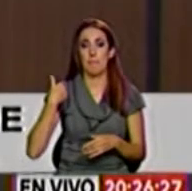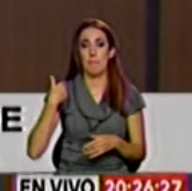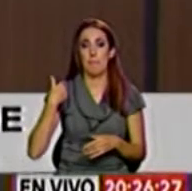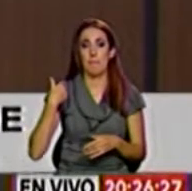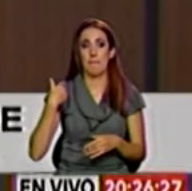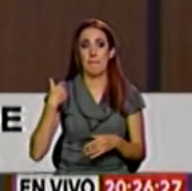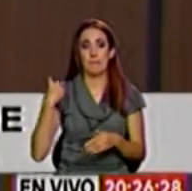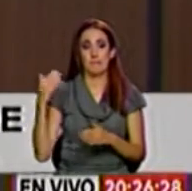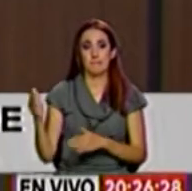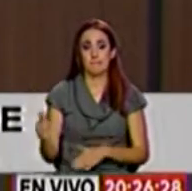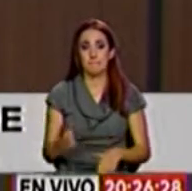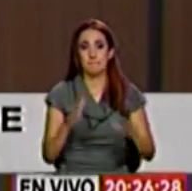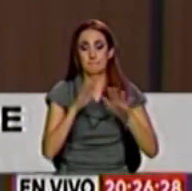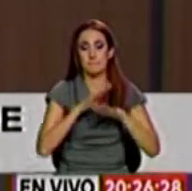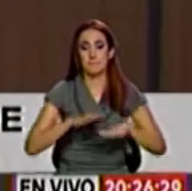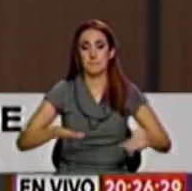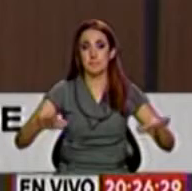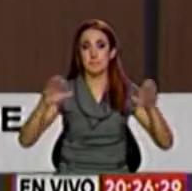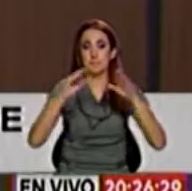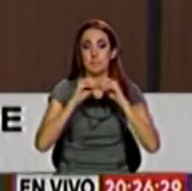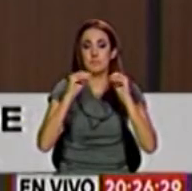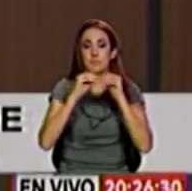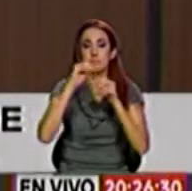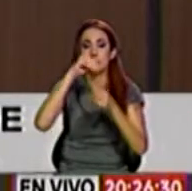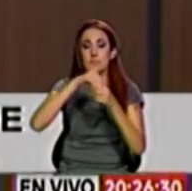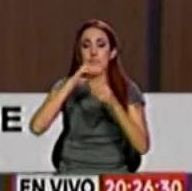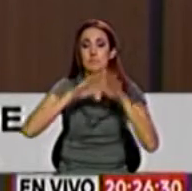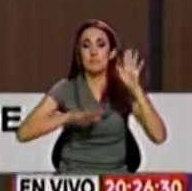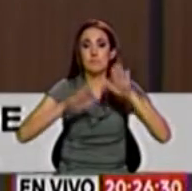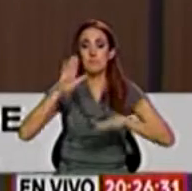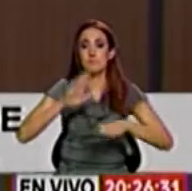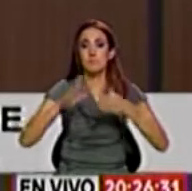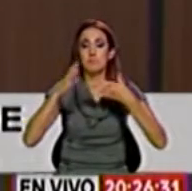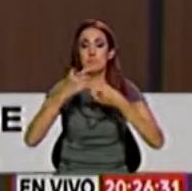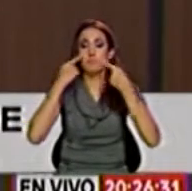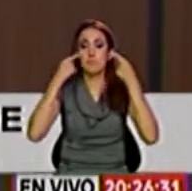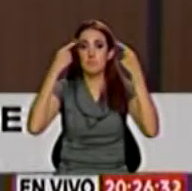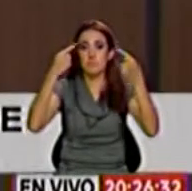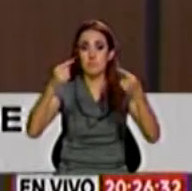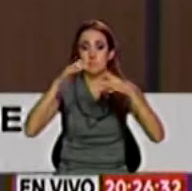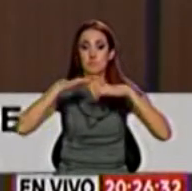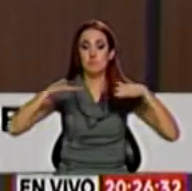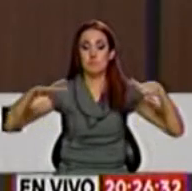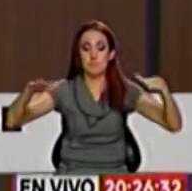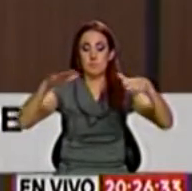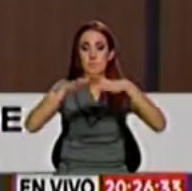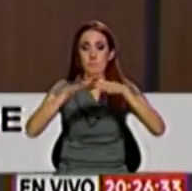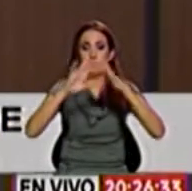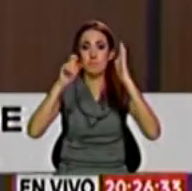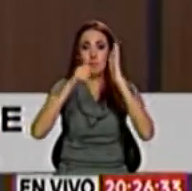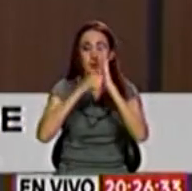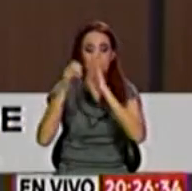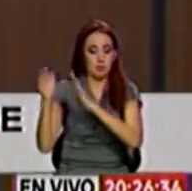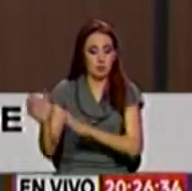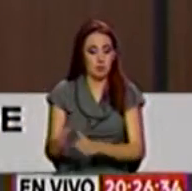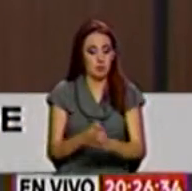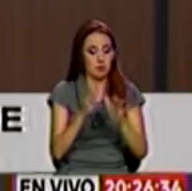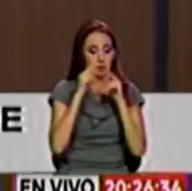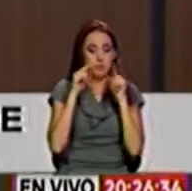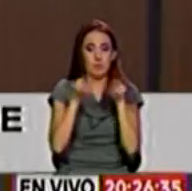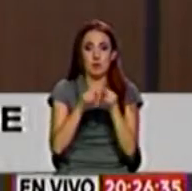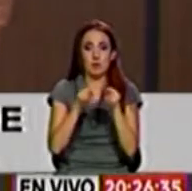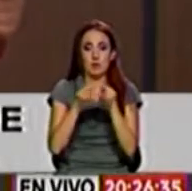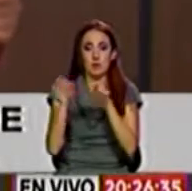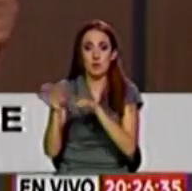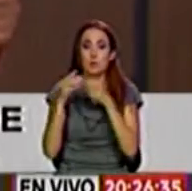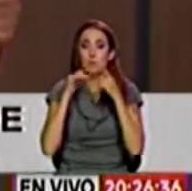vejez, invalidez, monte pío, tenemos el seguro de salud, la cobertura total, tanto para ustedes como para